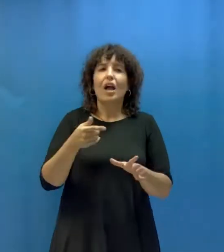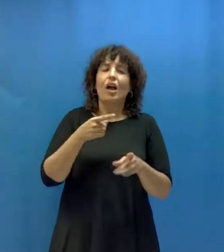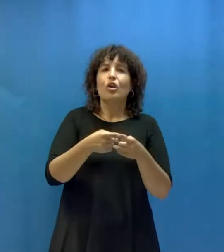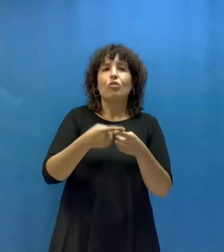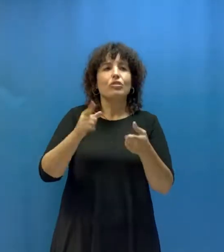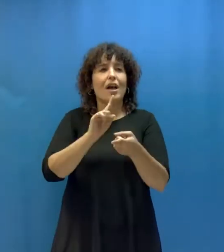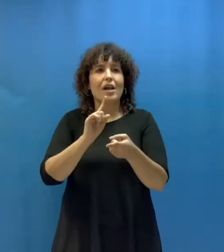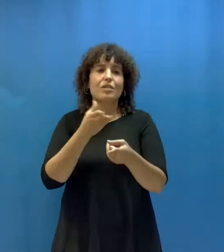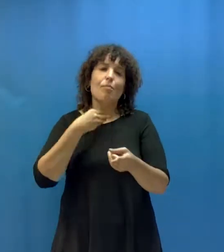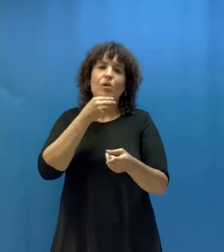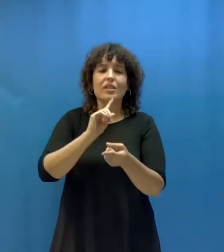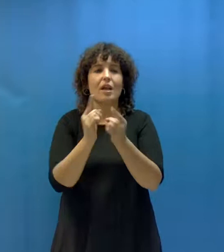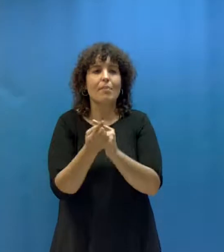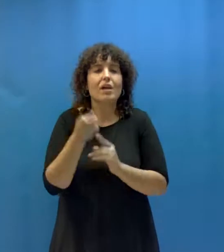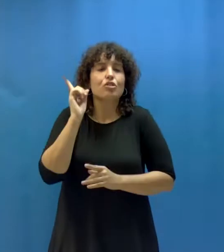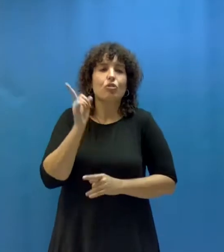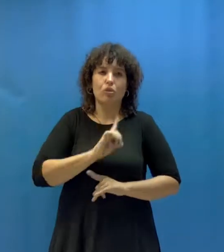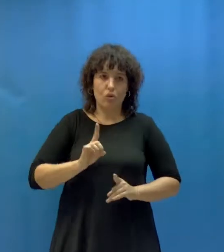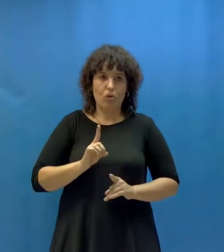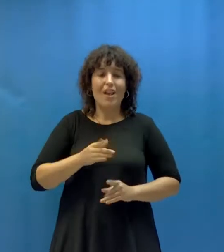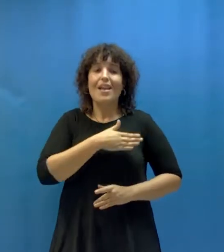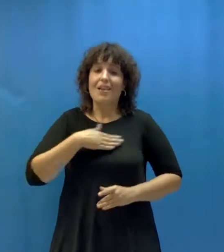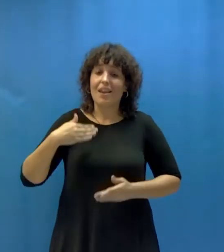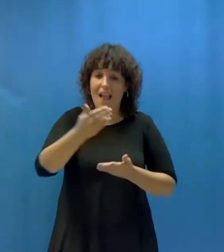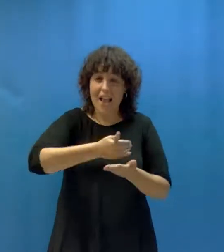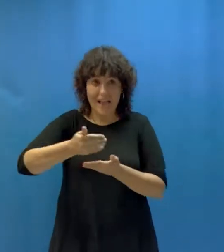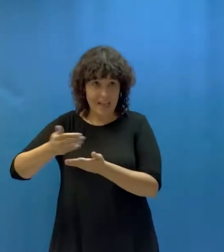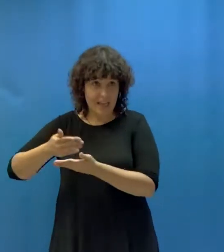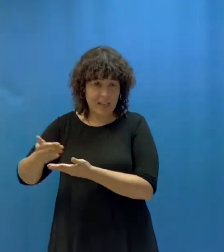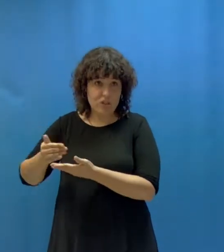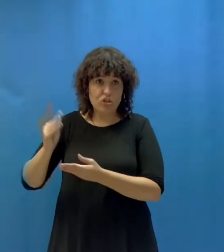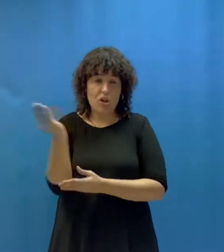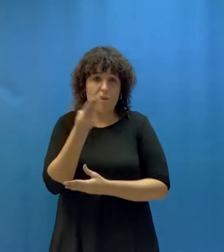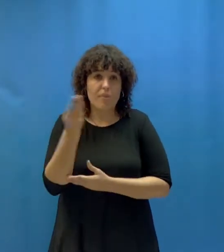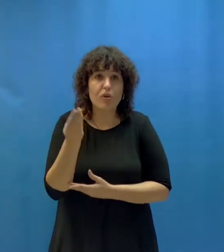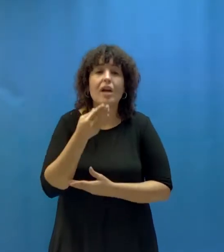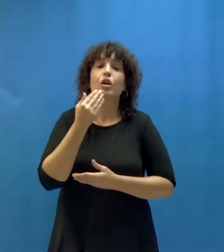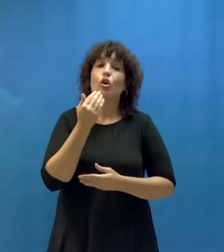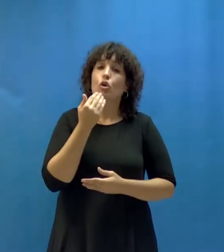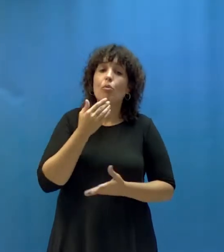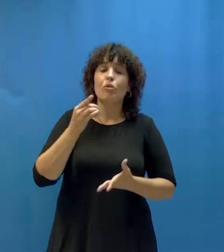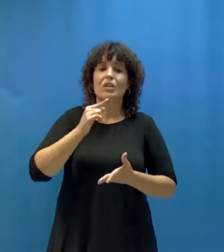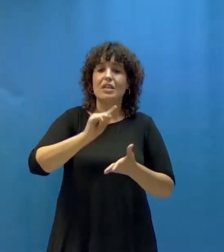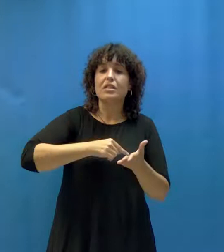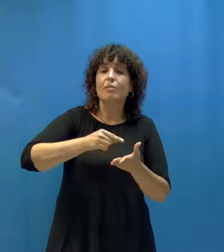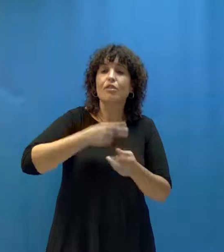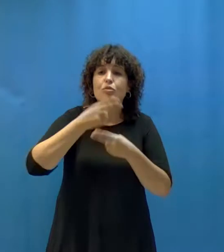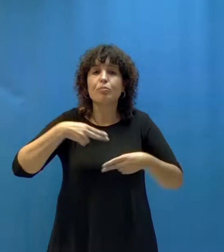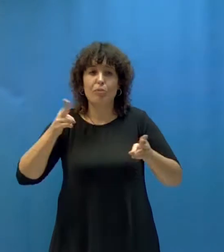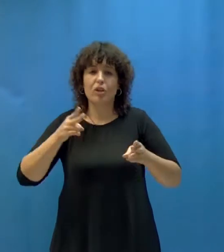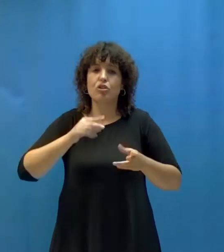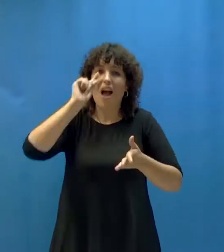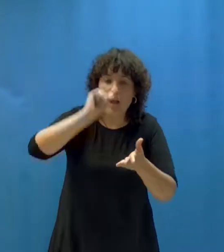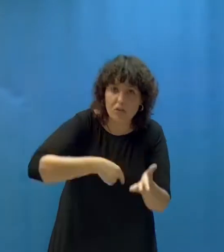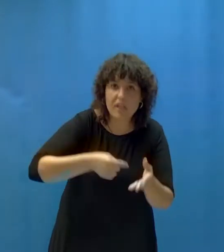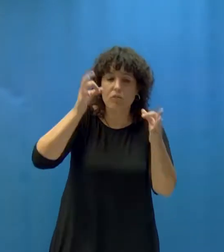de gestión de los MUPI, sino mejorar y optimizar los ingresos mediante los instrumentos de contratación y gestión de los servicios públicos existentes, por lo que se debe